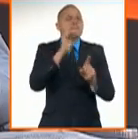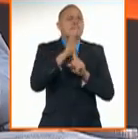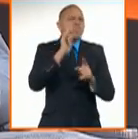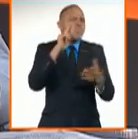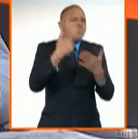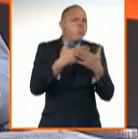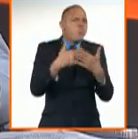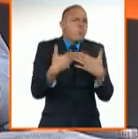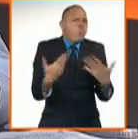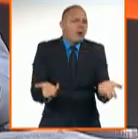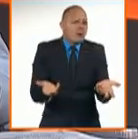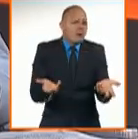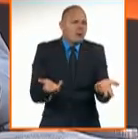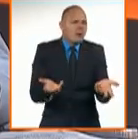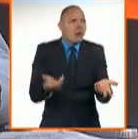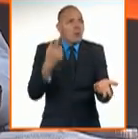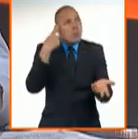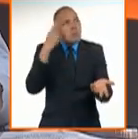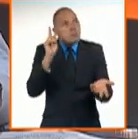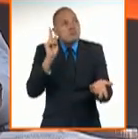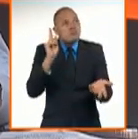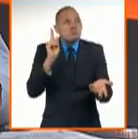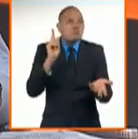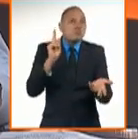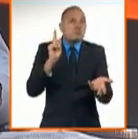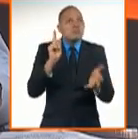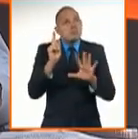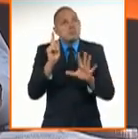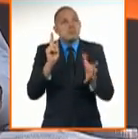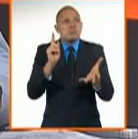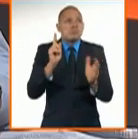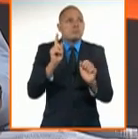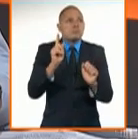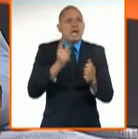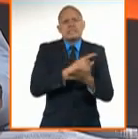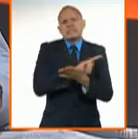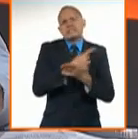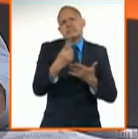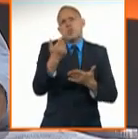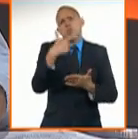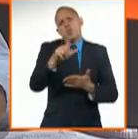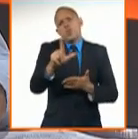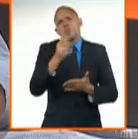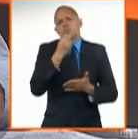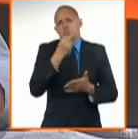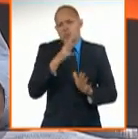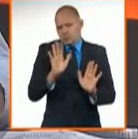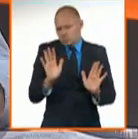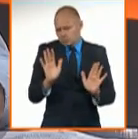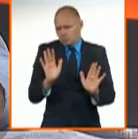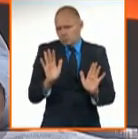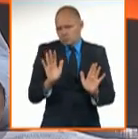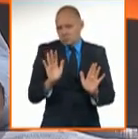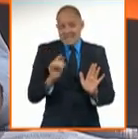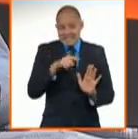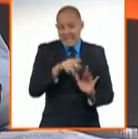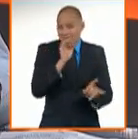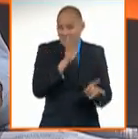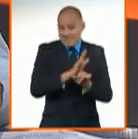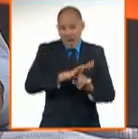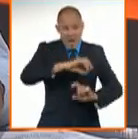estar haciendo ya en la primera semana de julio para poder contar con esa potencia e